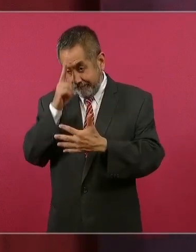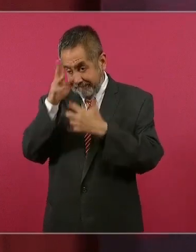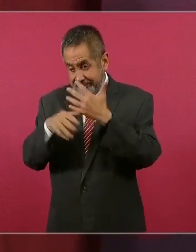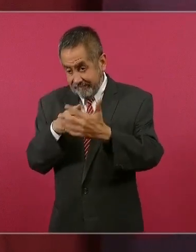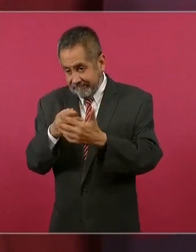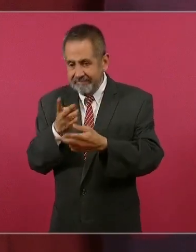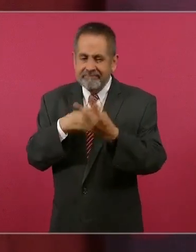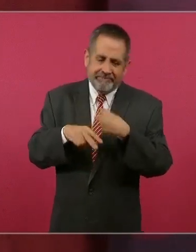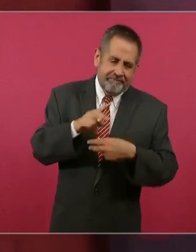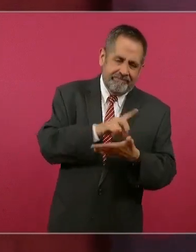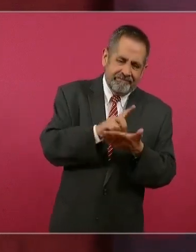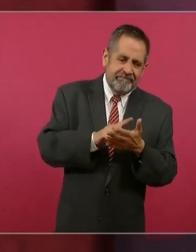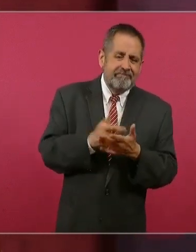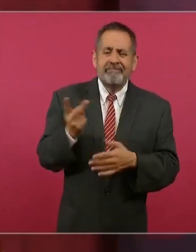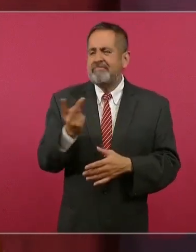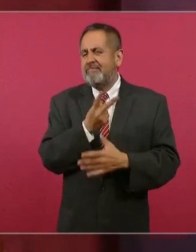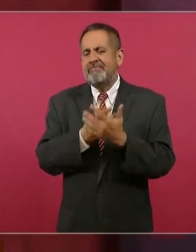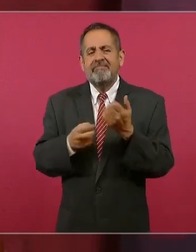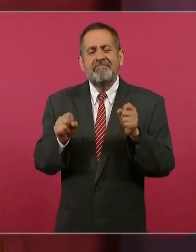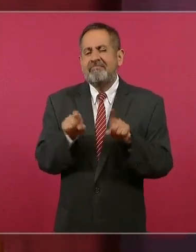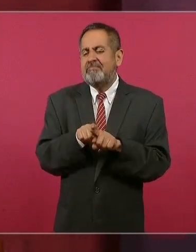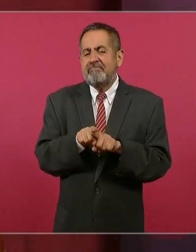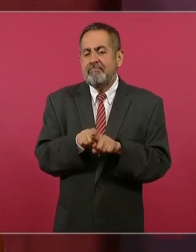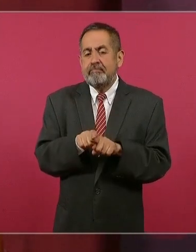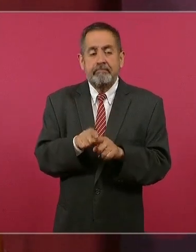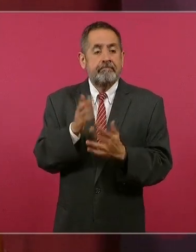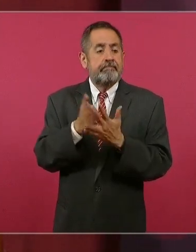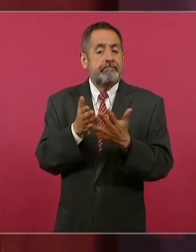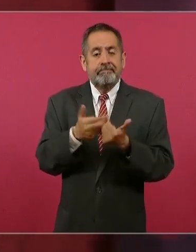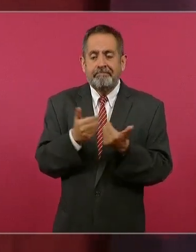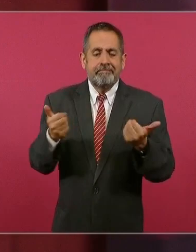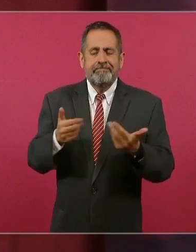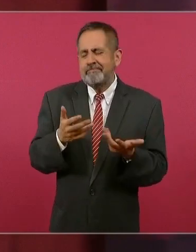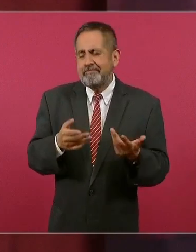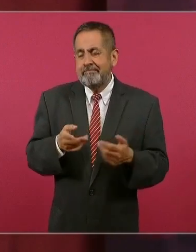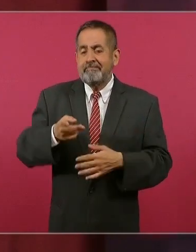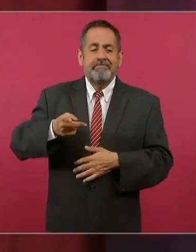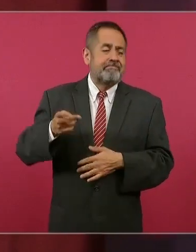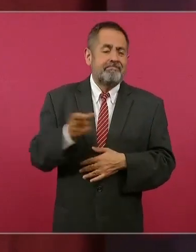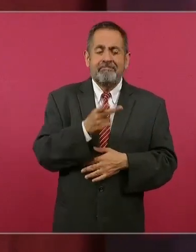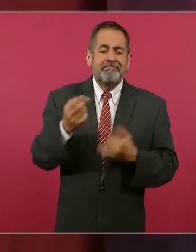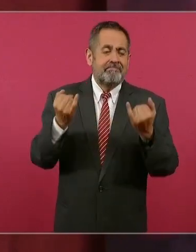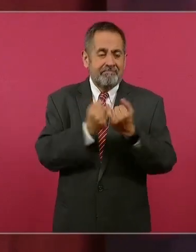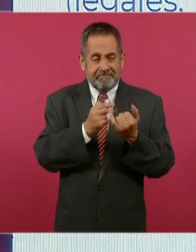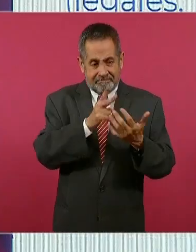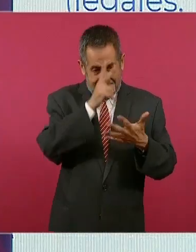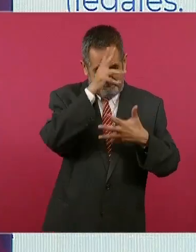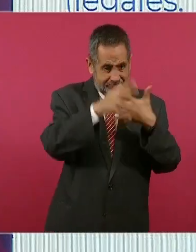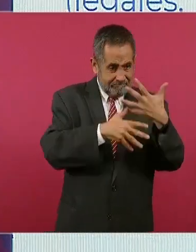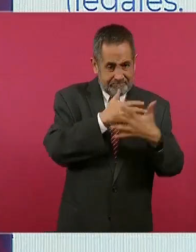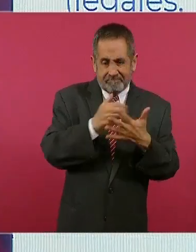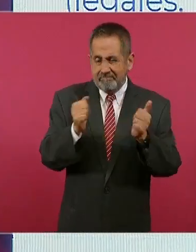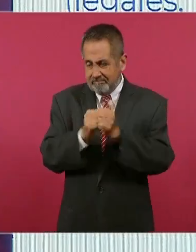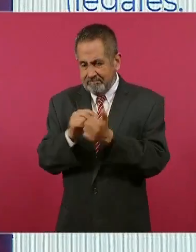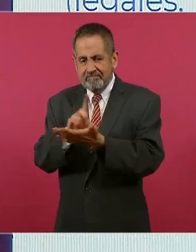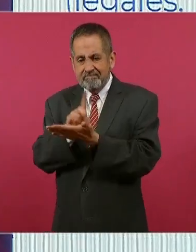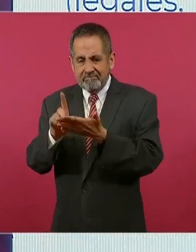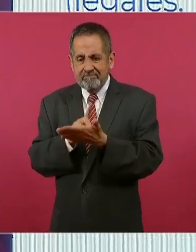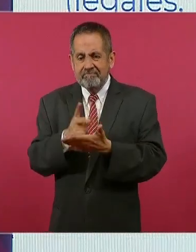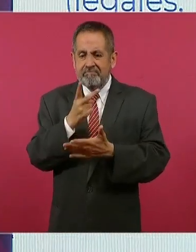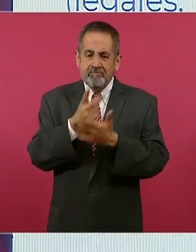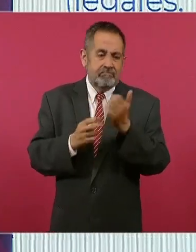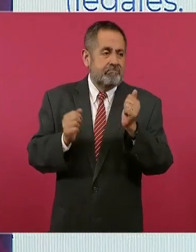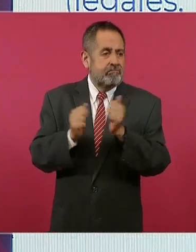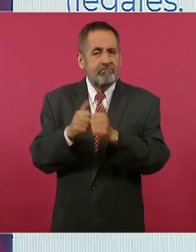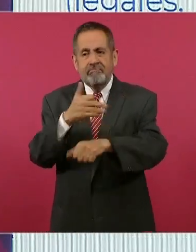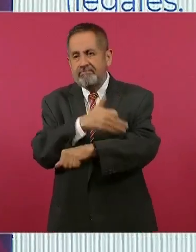es muchas veces difícil de separar, porque en un contexto de violencia social, familiar, comunitaria, de pareja,